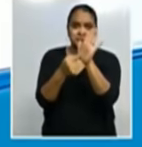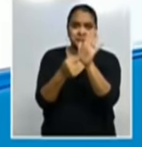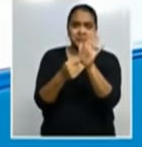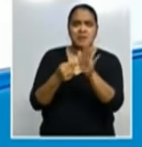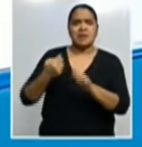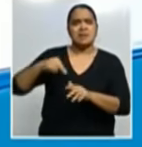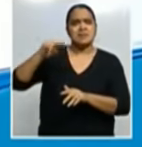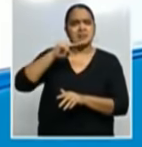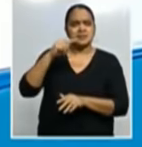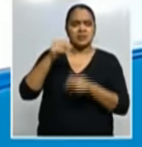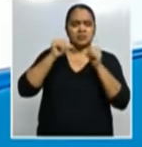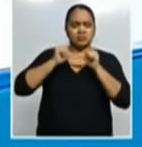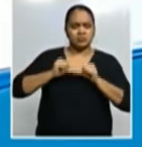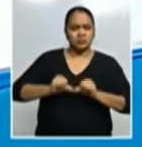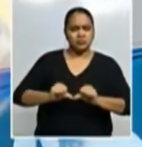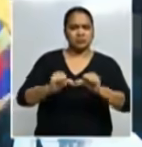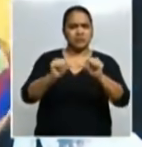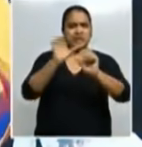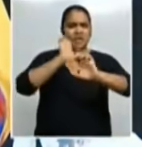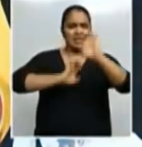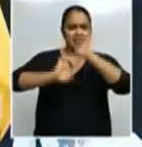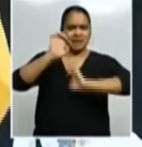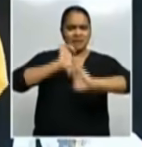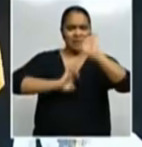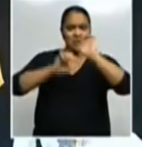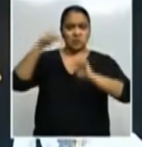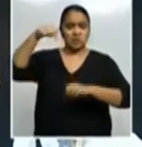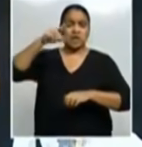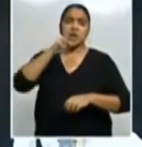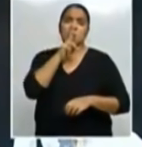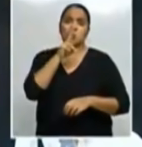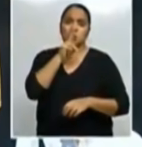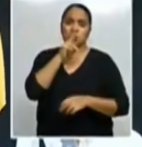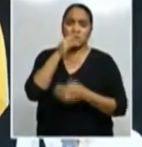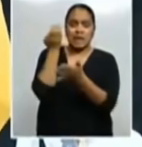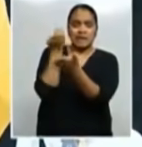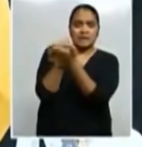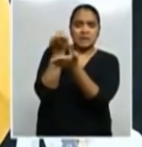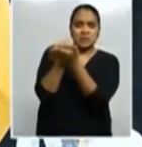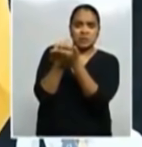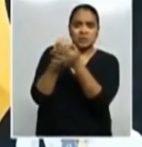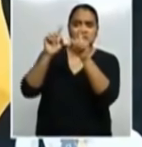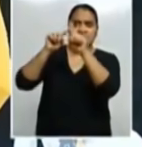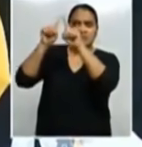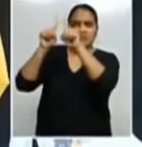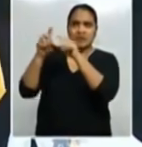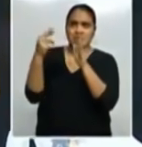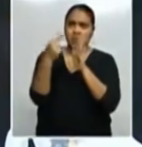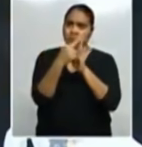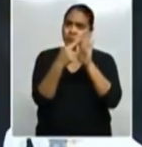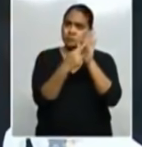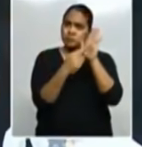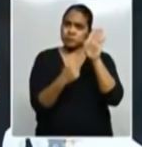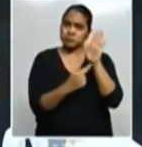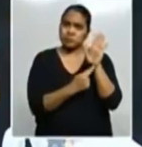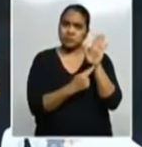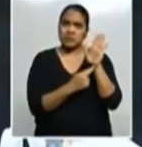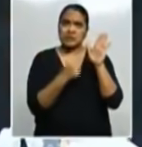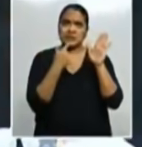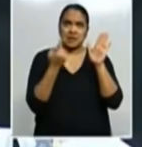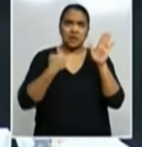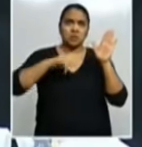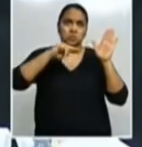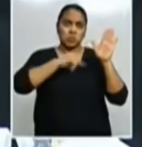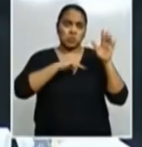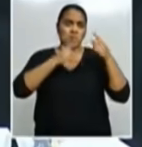la calificación estable y la confianza de que con todo este conjunto de medidas vamos a salir de este bache, ¿verdad?